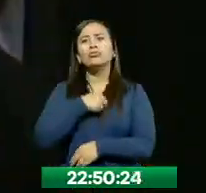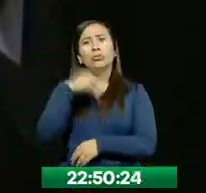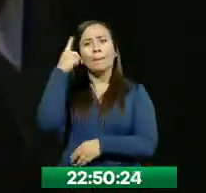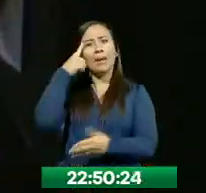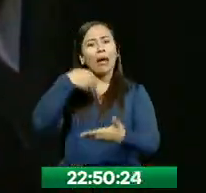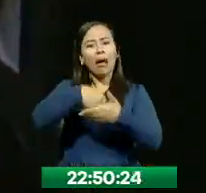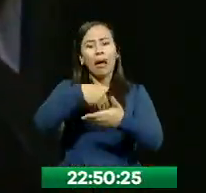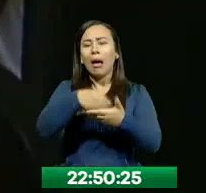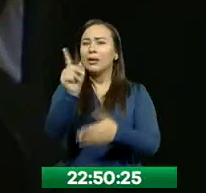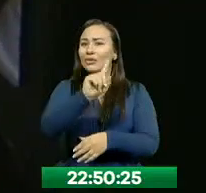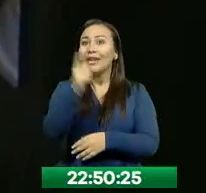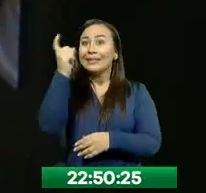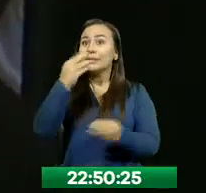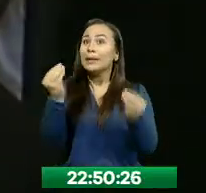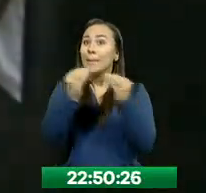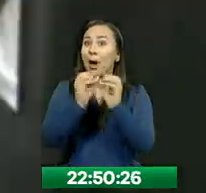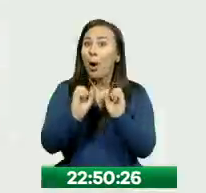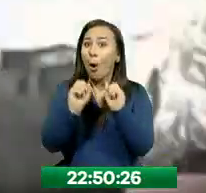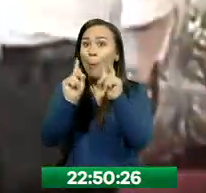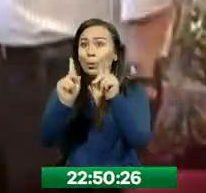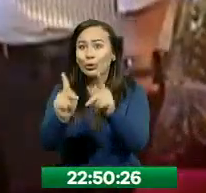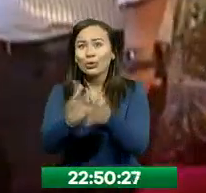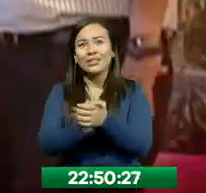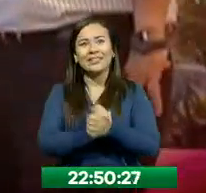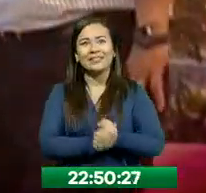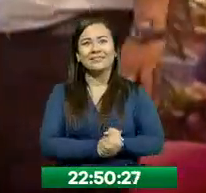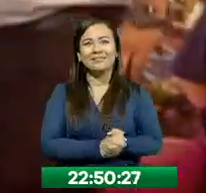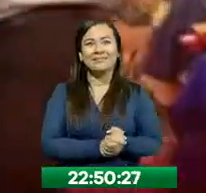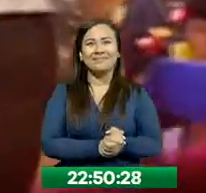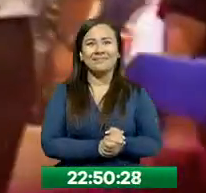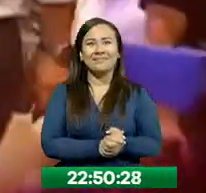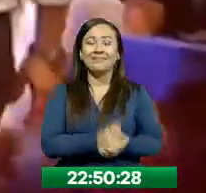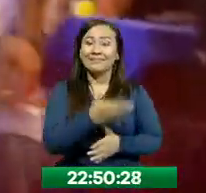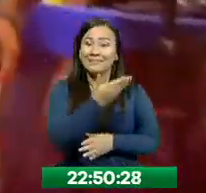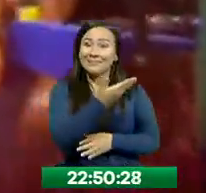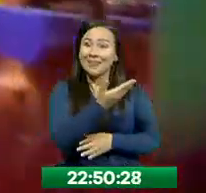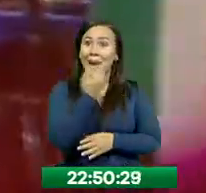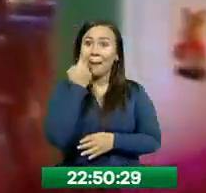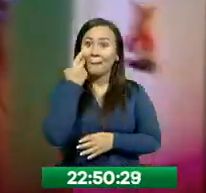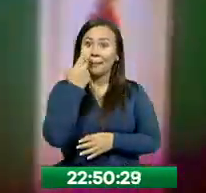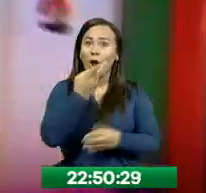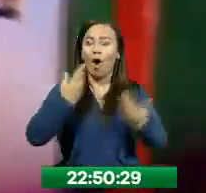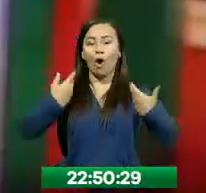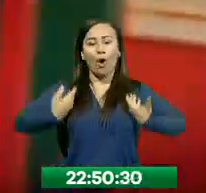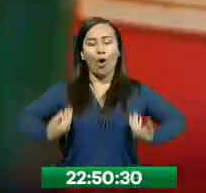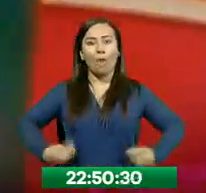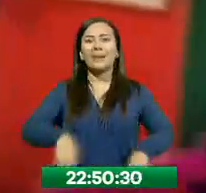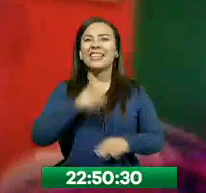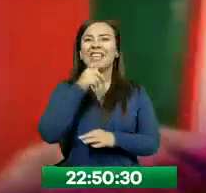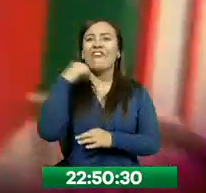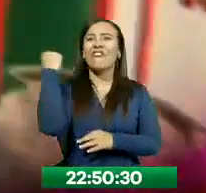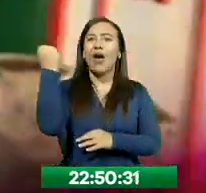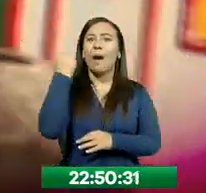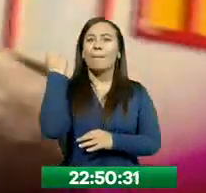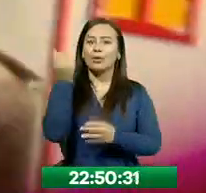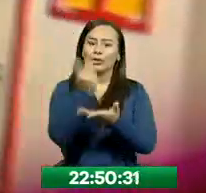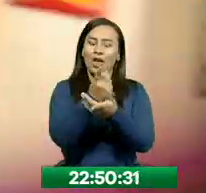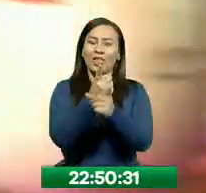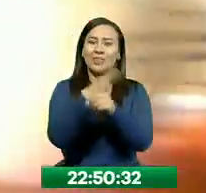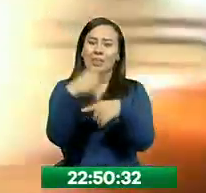que necesitan son las oportunidades indicadas. Ellos mostraron ropa de reconocidos